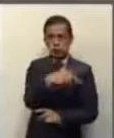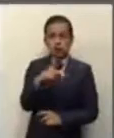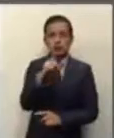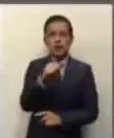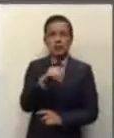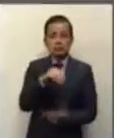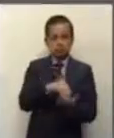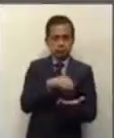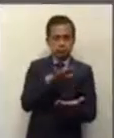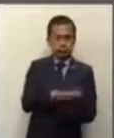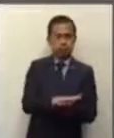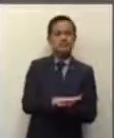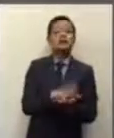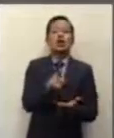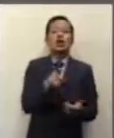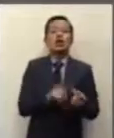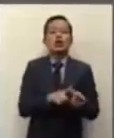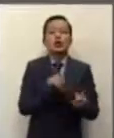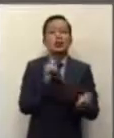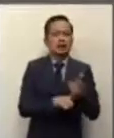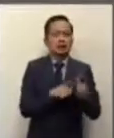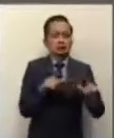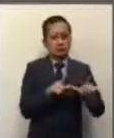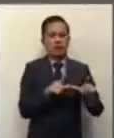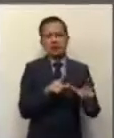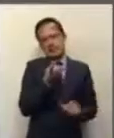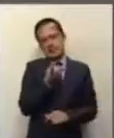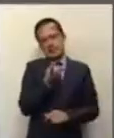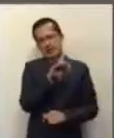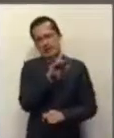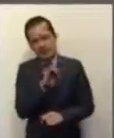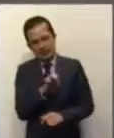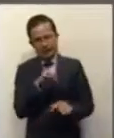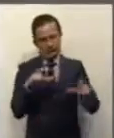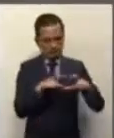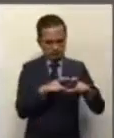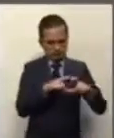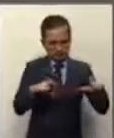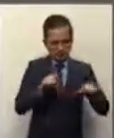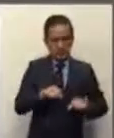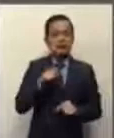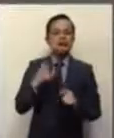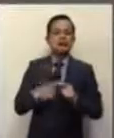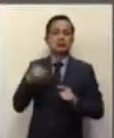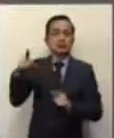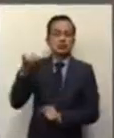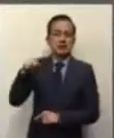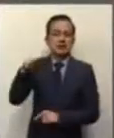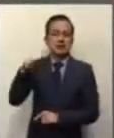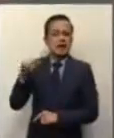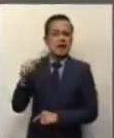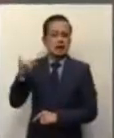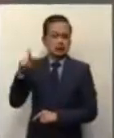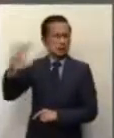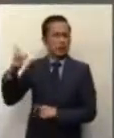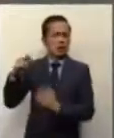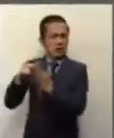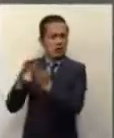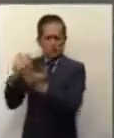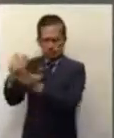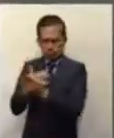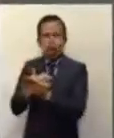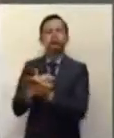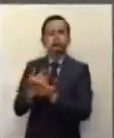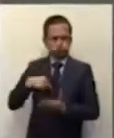credencial para votar emitidos por el Instituto Nacional de Transparencia, Acceso a la Información y Protección de Datos Personales, en coordinación con